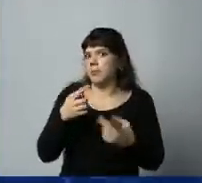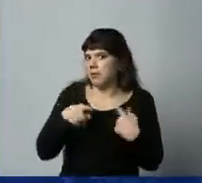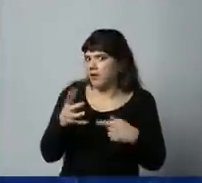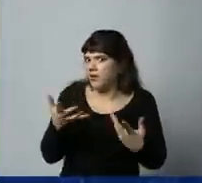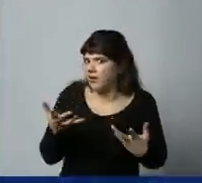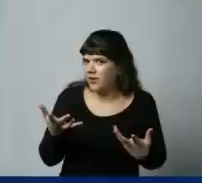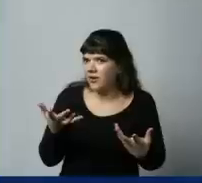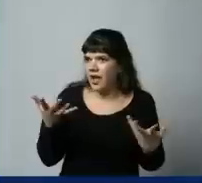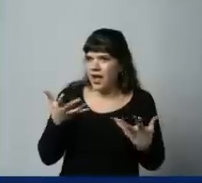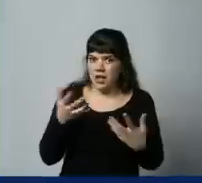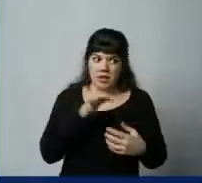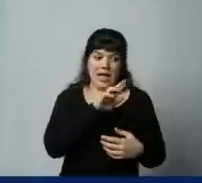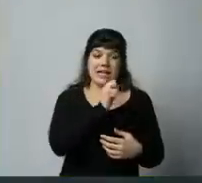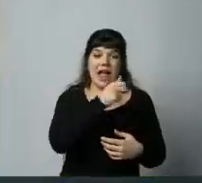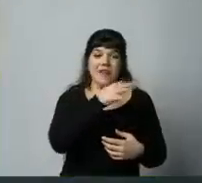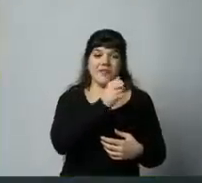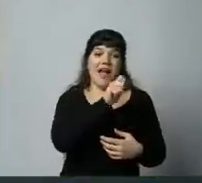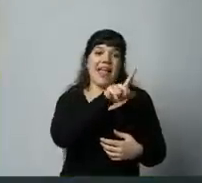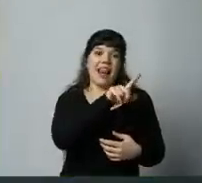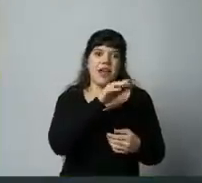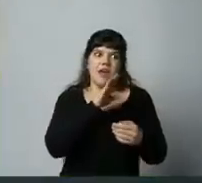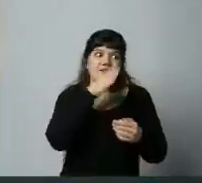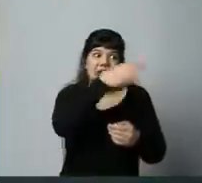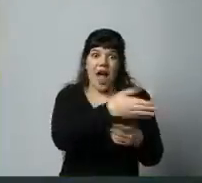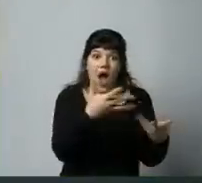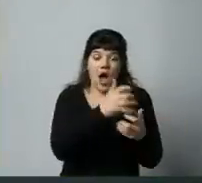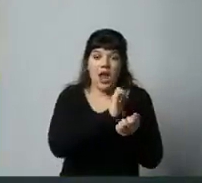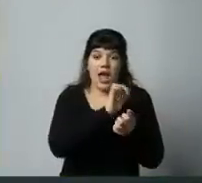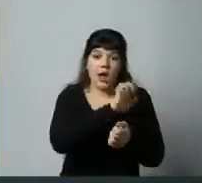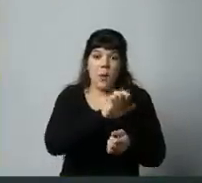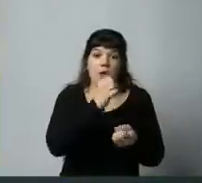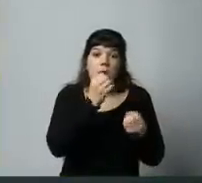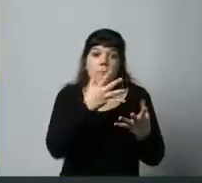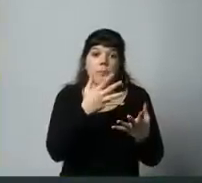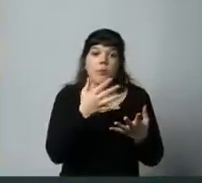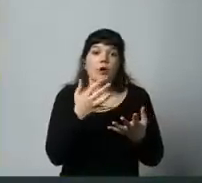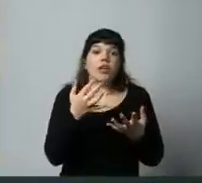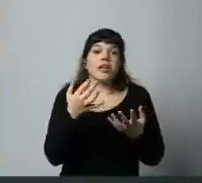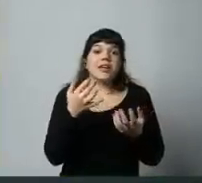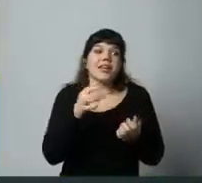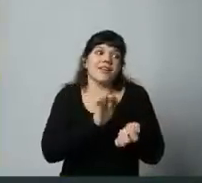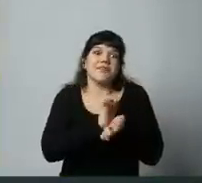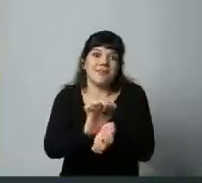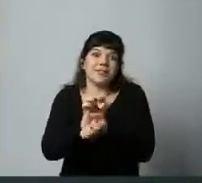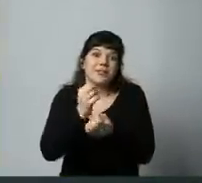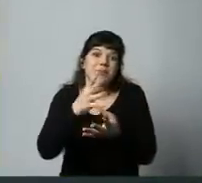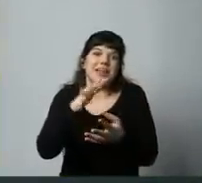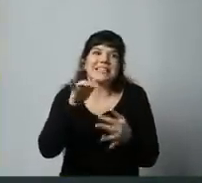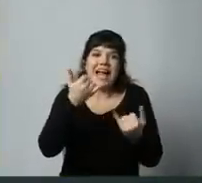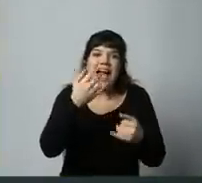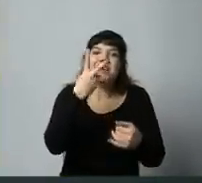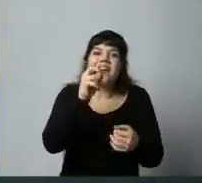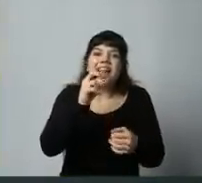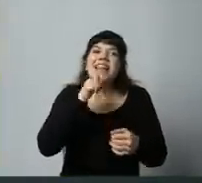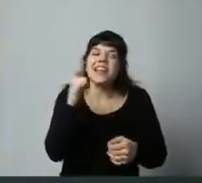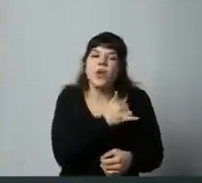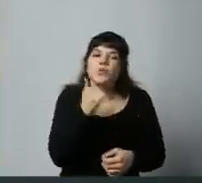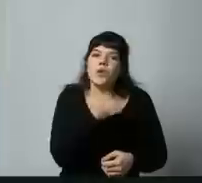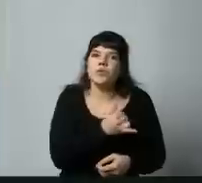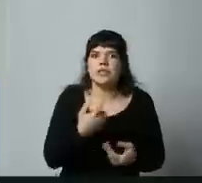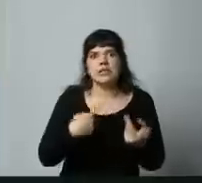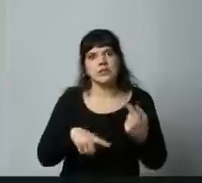obviamente si Rafael Correa hoy por hoy va a Ecuador queda preso porque tiene más de 20 causas en su contra no es es Es una